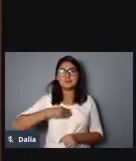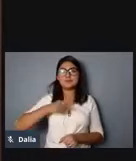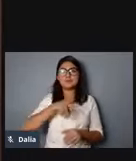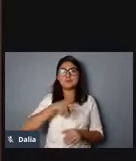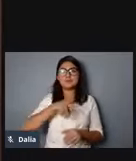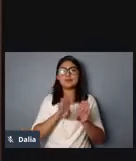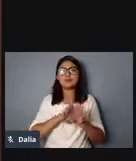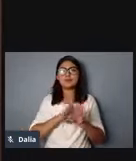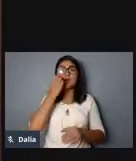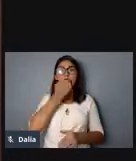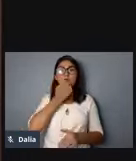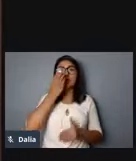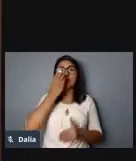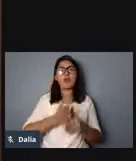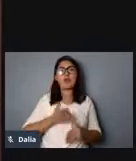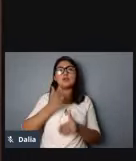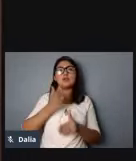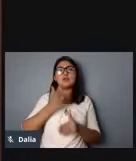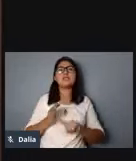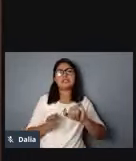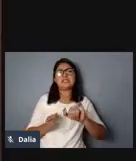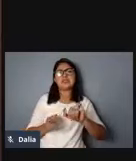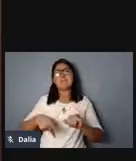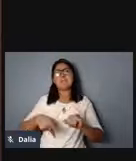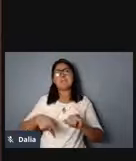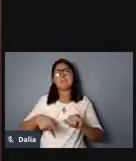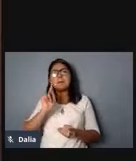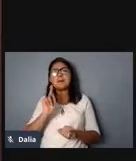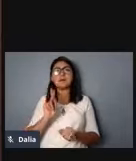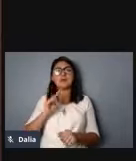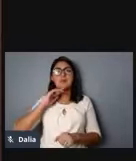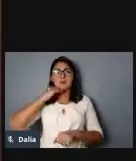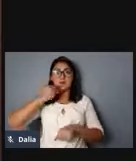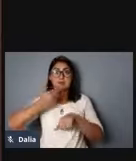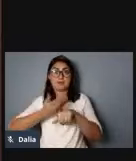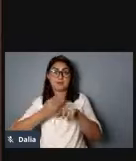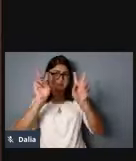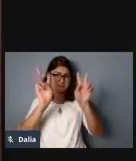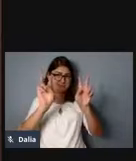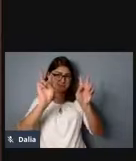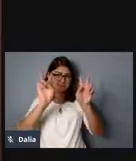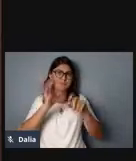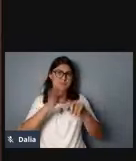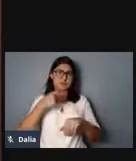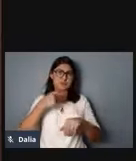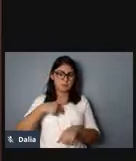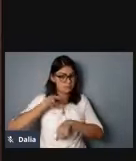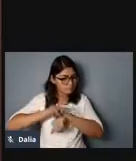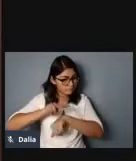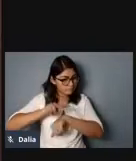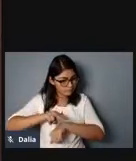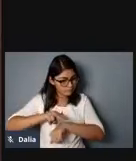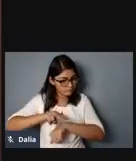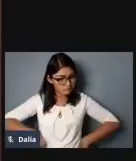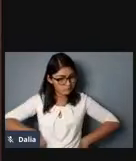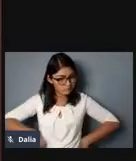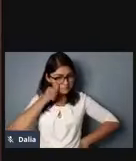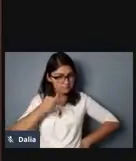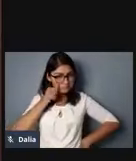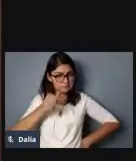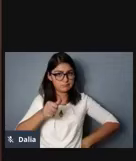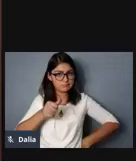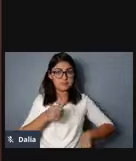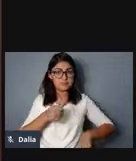manera, digamos, responsable, porque yo estoy allí y esa es la mayor motivación que